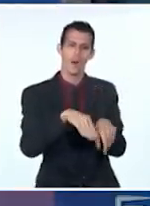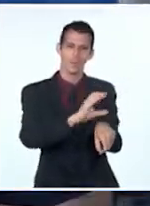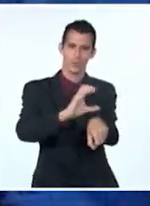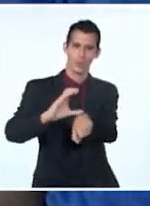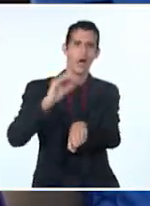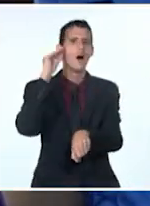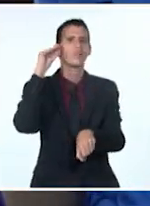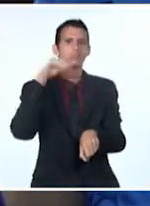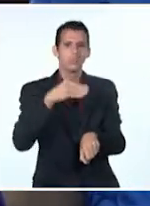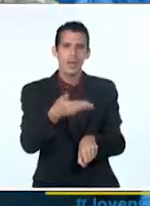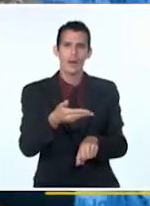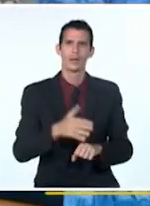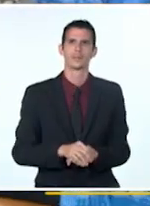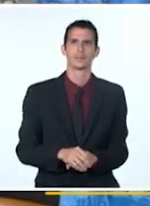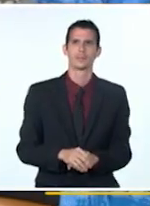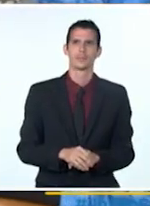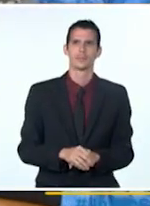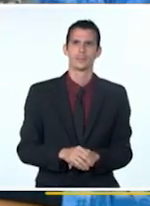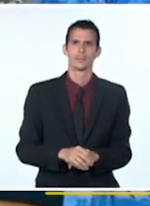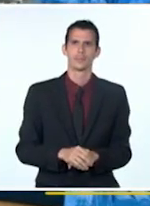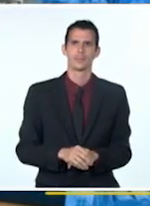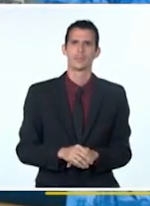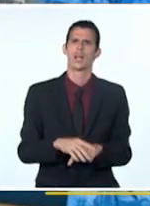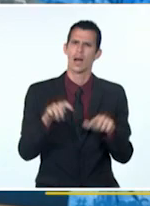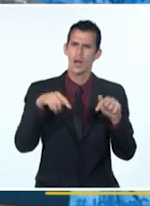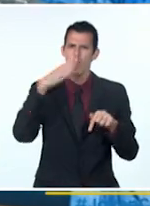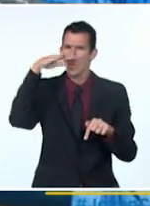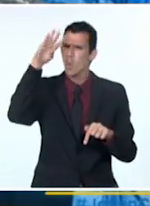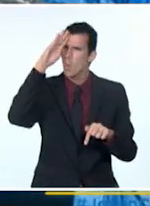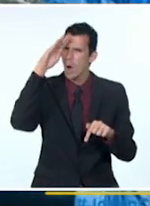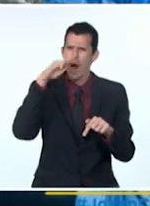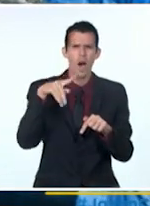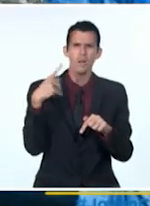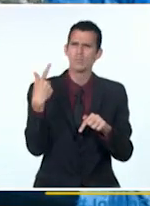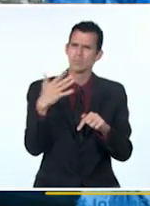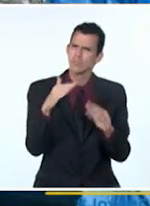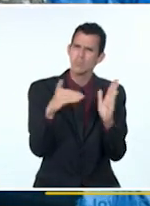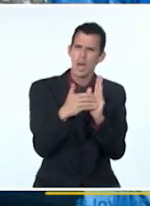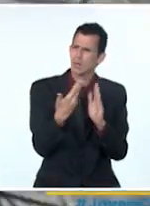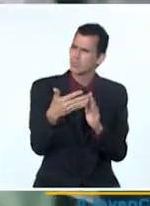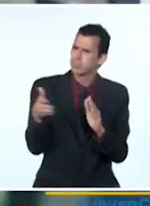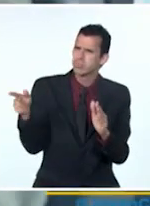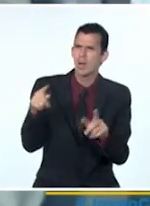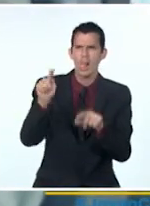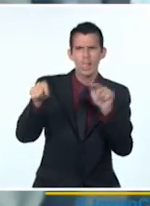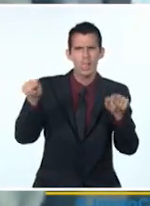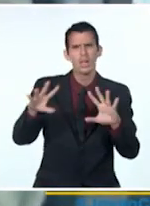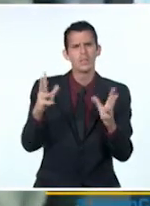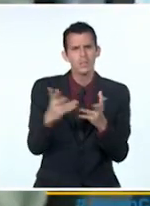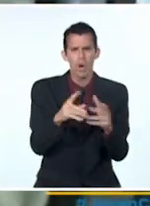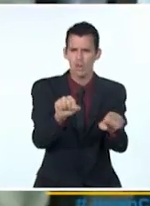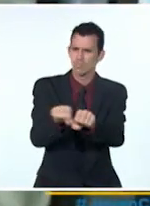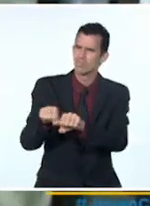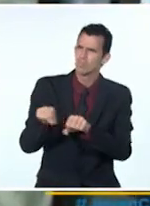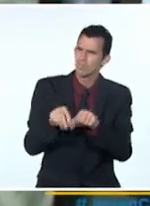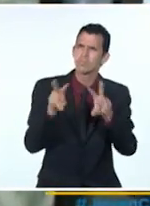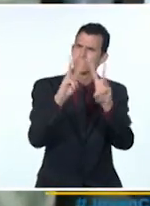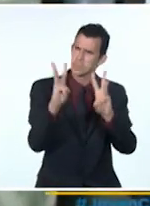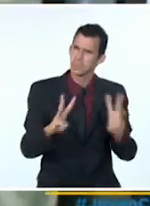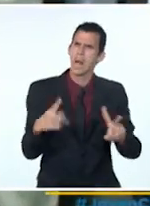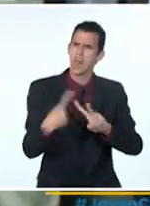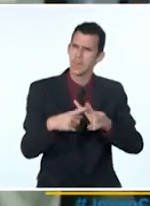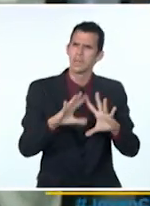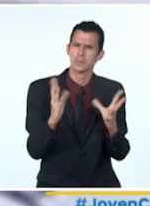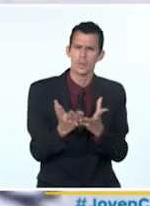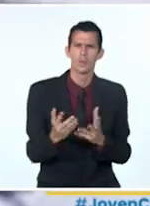de datos y más de 400 con conectividad por fibra óptica. Fue Fidel quien impulsó su creación con esa visión de futuro